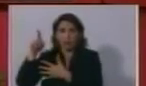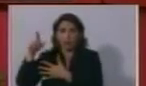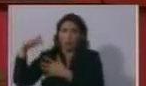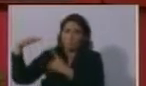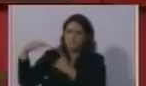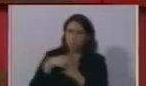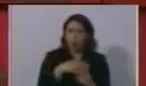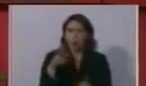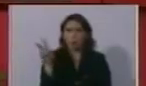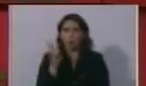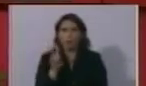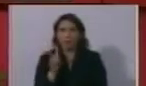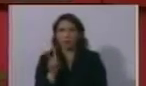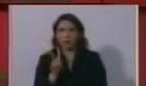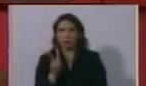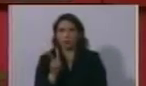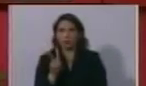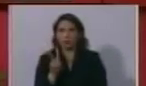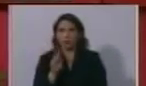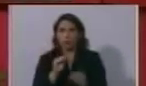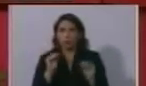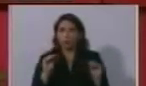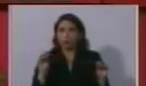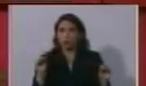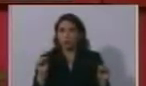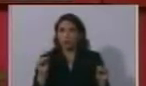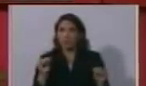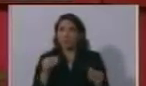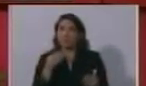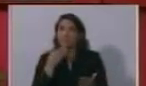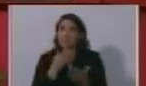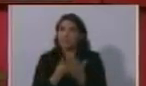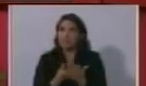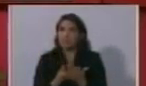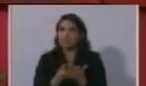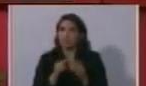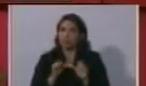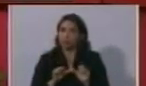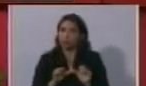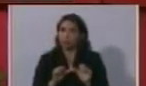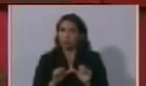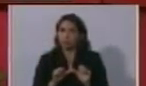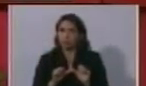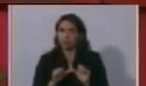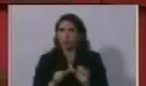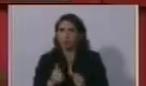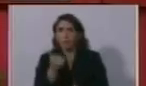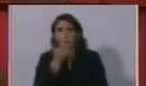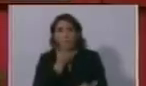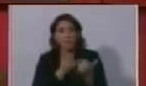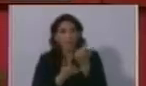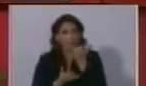venezolanos que la han solicitado y la siguen solicitando, creyendo